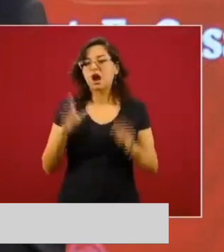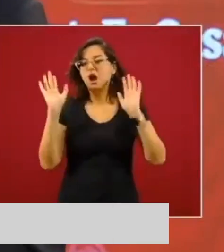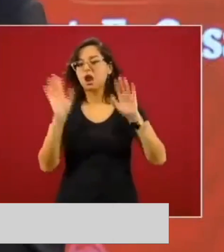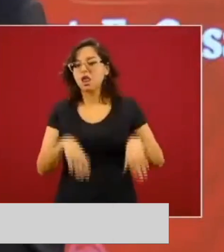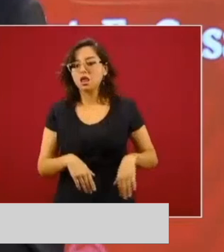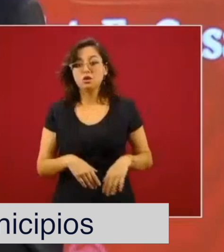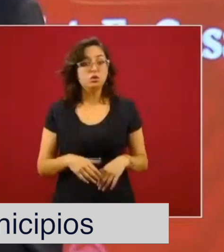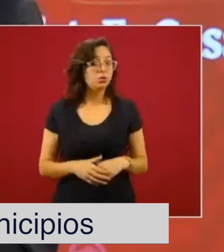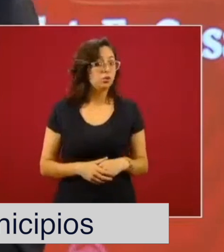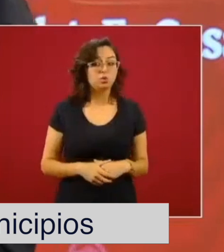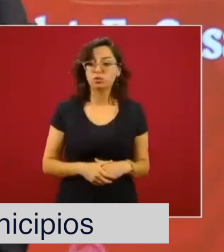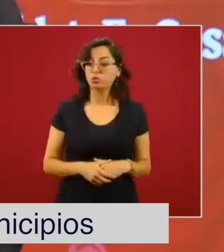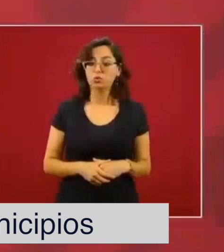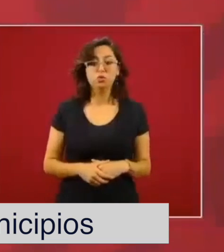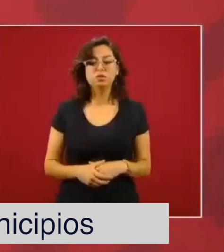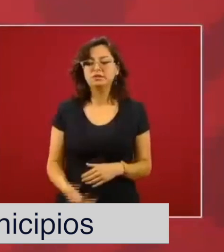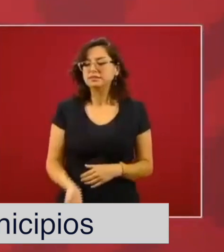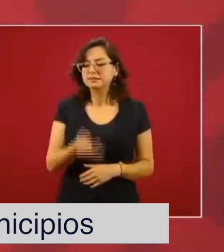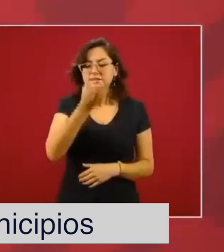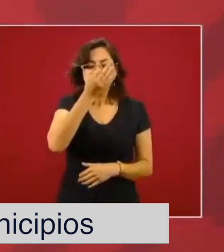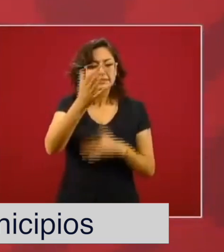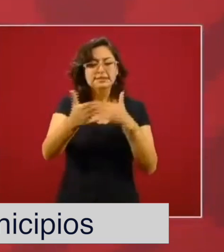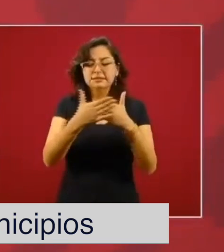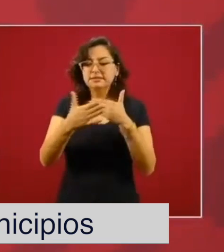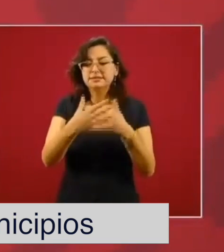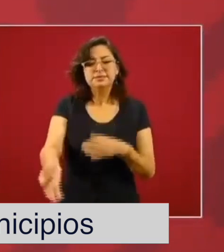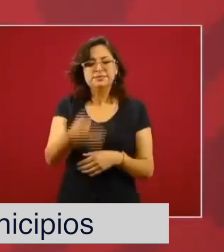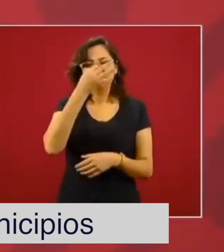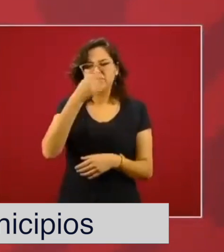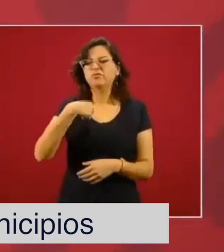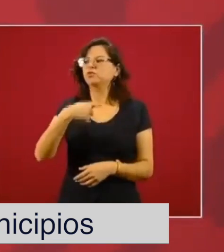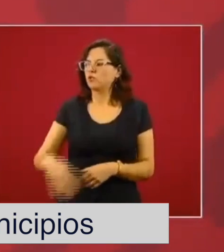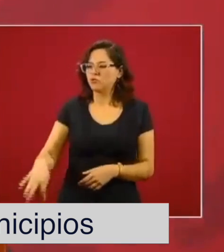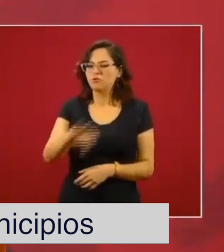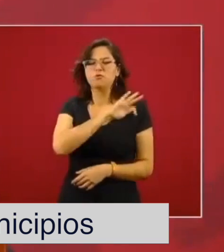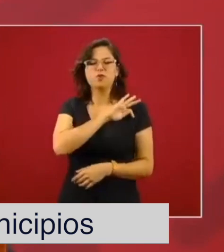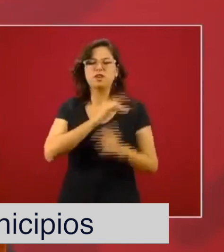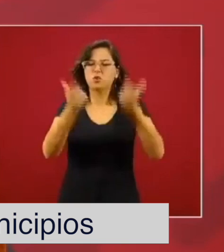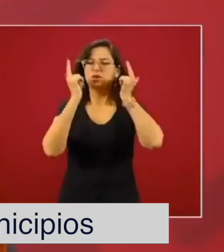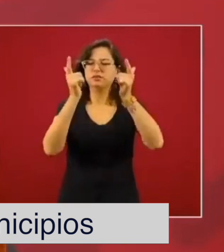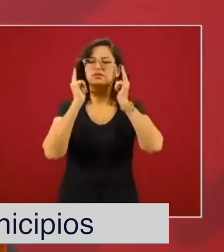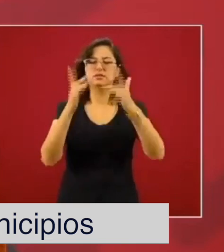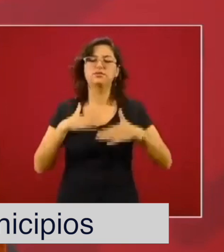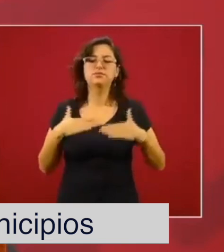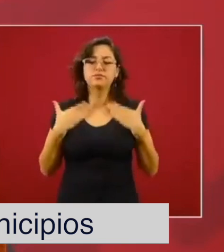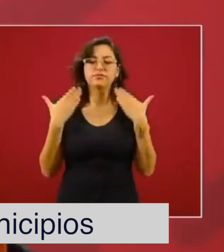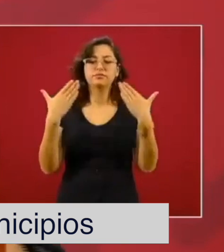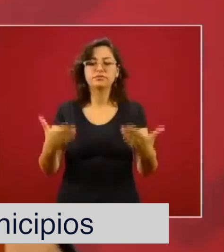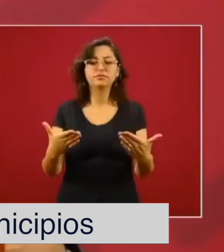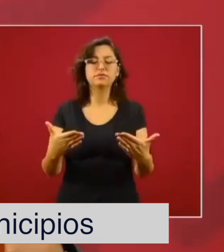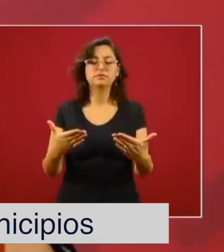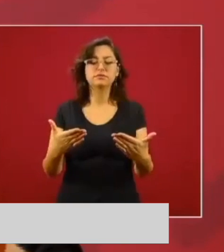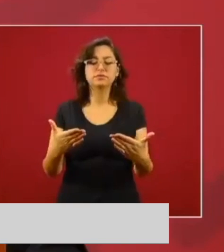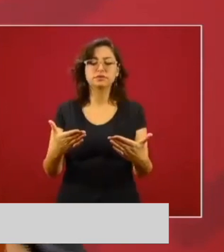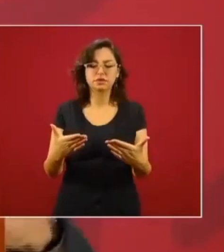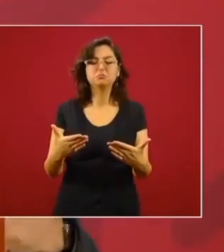López Obrador, recordó los cercos sanitarios y buenos acuerdos con autoridades locales, municipales, gobiernos de usos y costumbres, maestros,